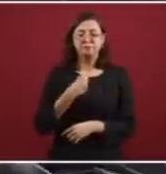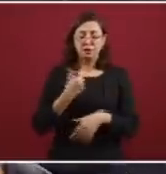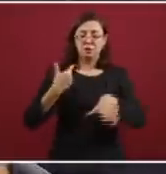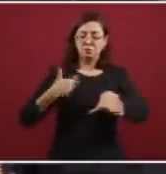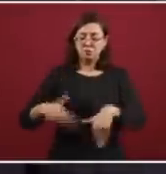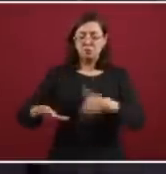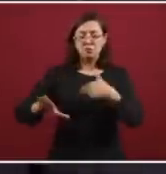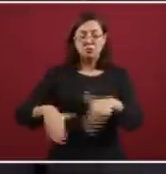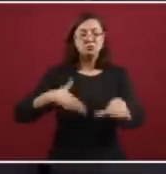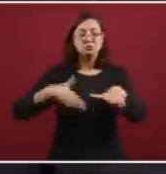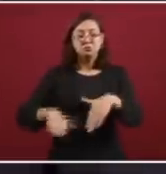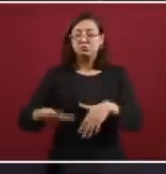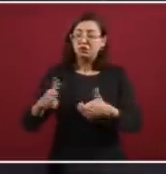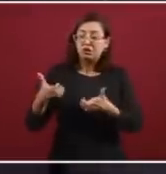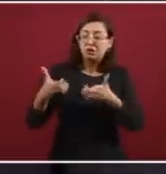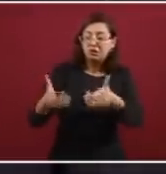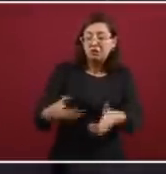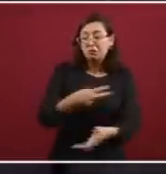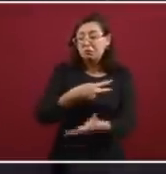durmiendo donde se podía,